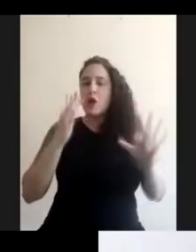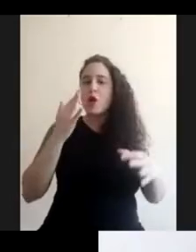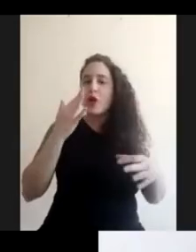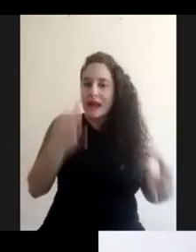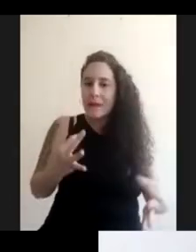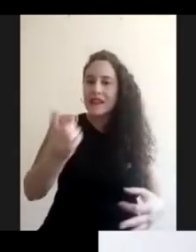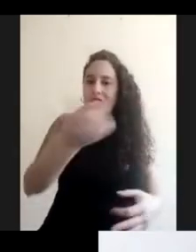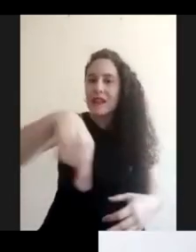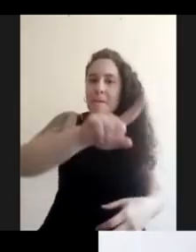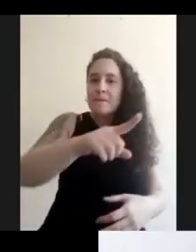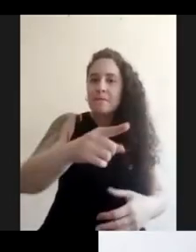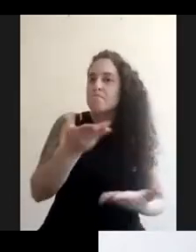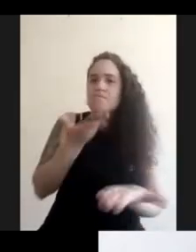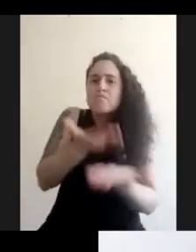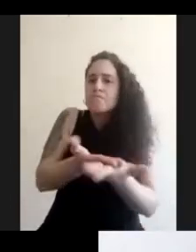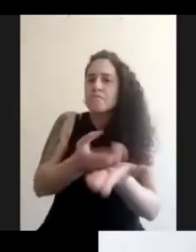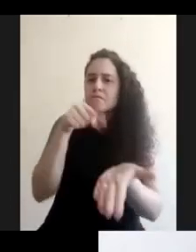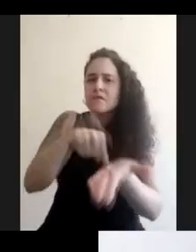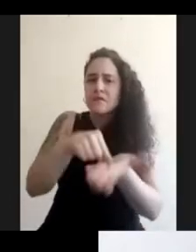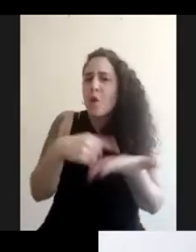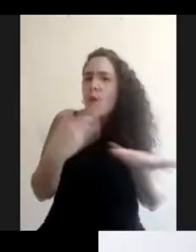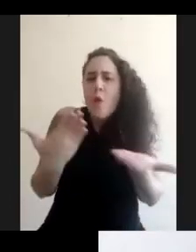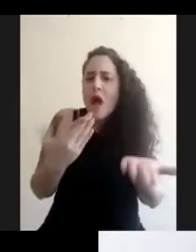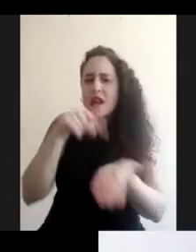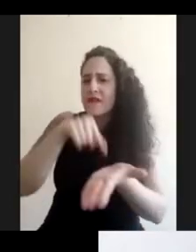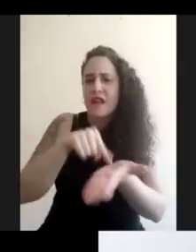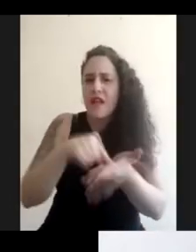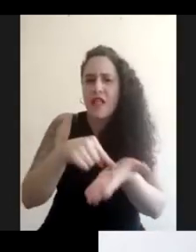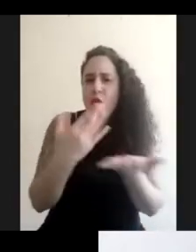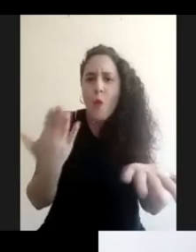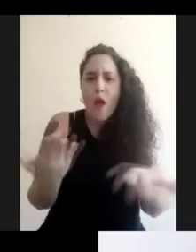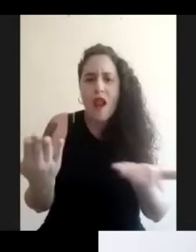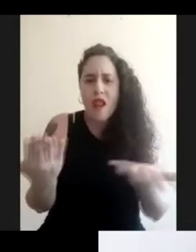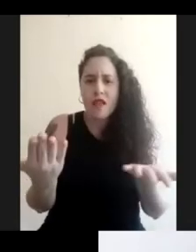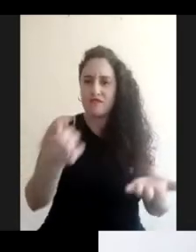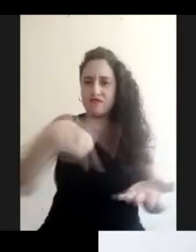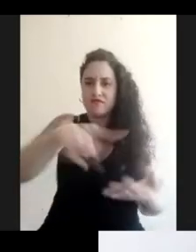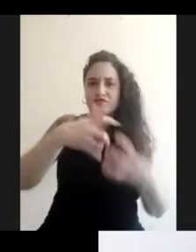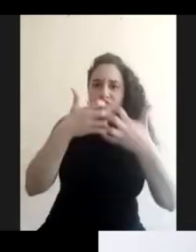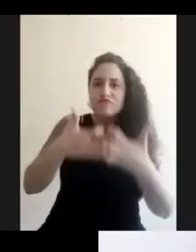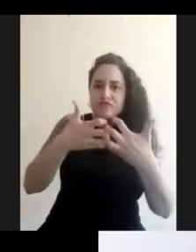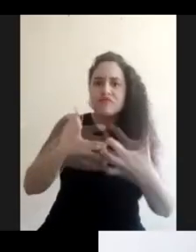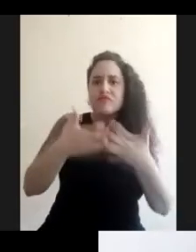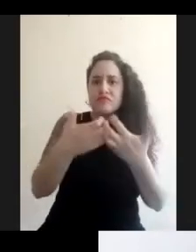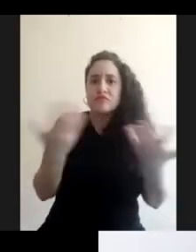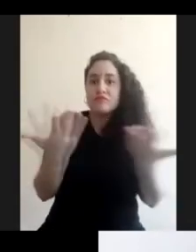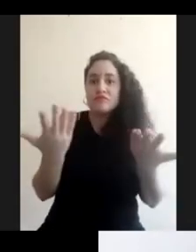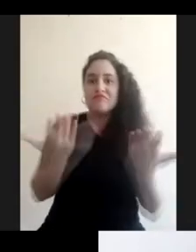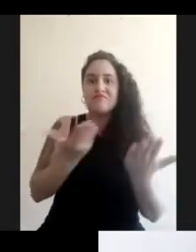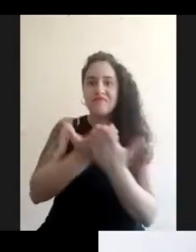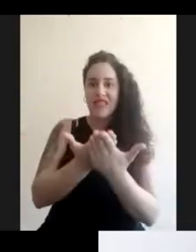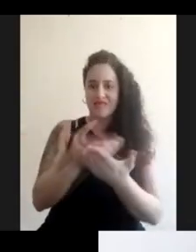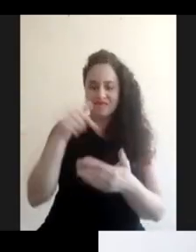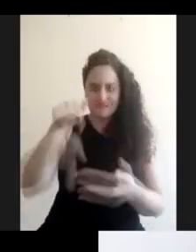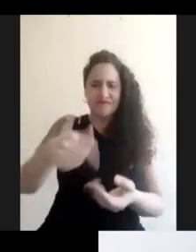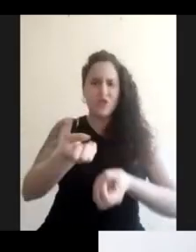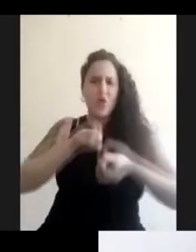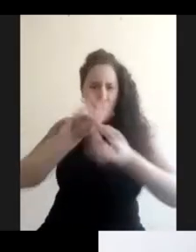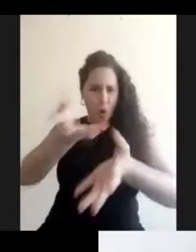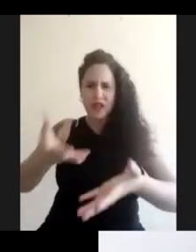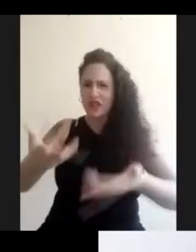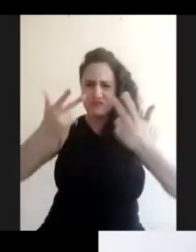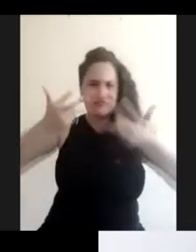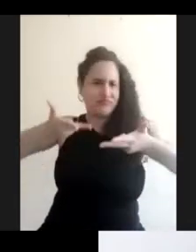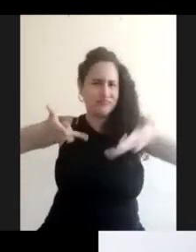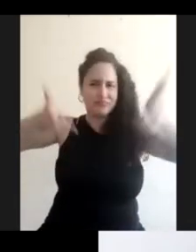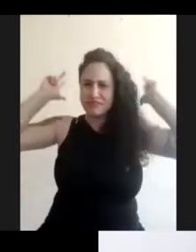¿qué es lo que pediríais? ¿Cuál es vuestra reivindicación? ¿Por qué estáis luchando? Y aquí podéis comentar con toda la libertad del